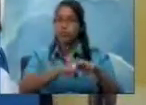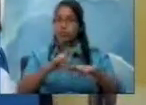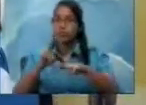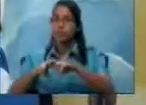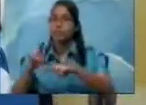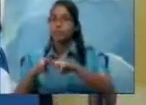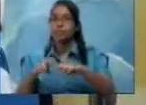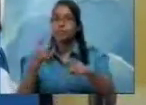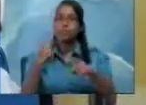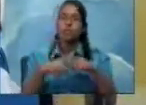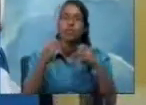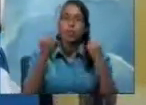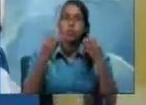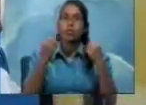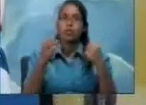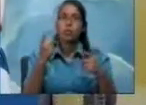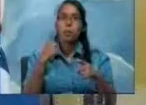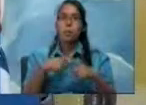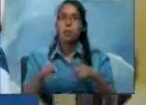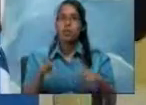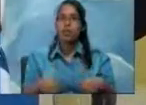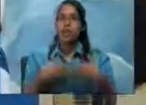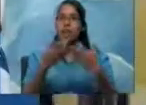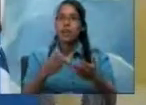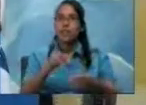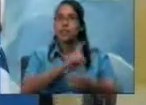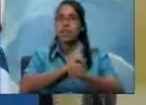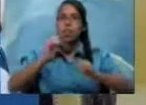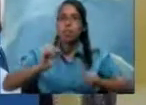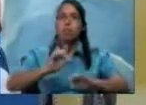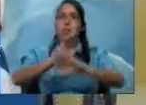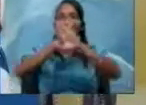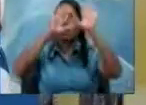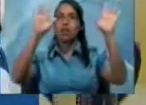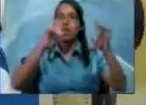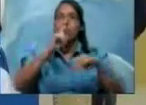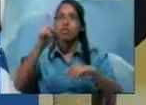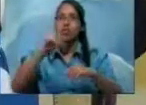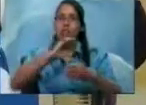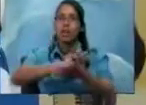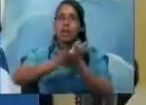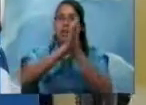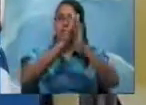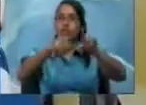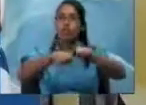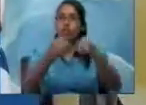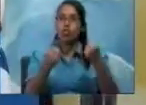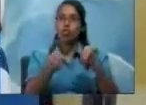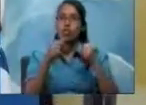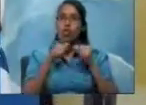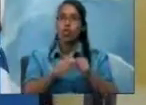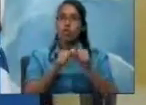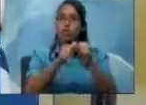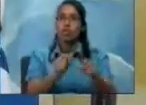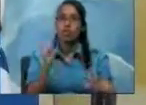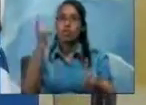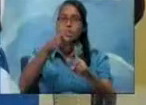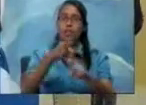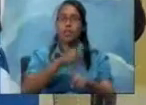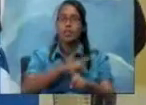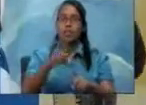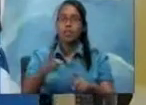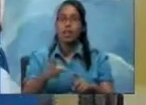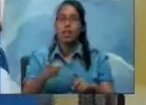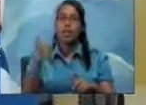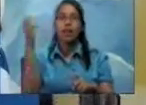cielote son muchos pero la red de Milagros no se ha roto la red de Milagros continúa a través de la radio la